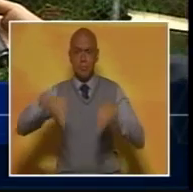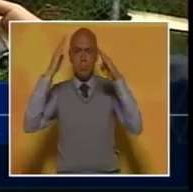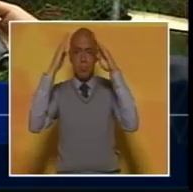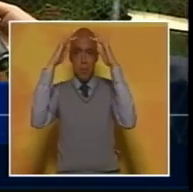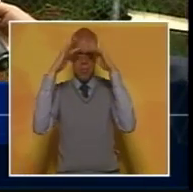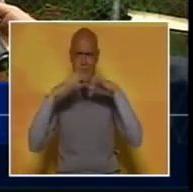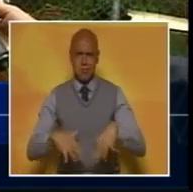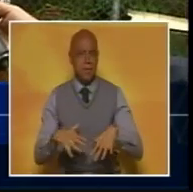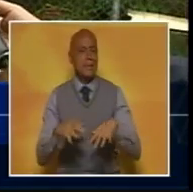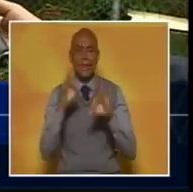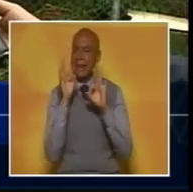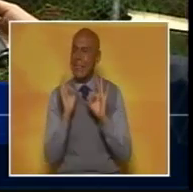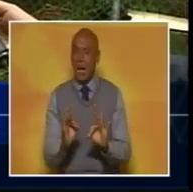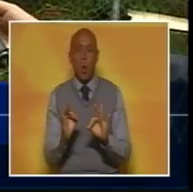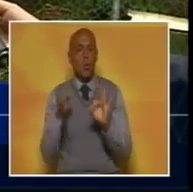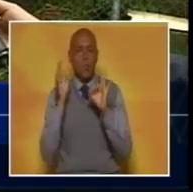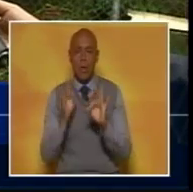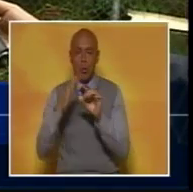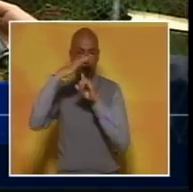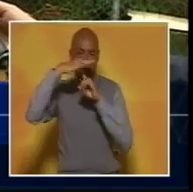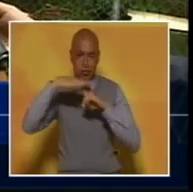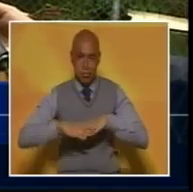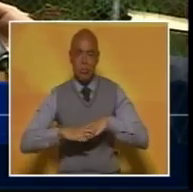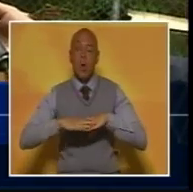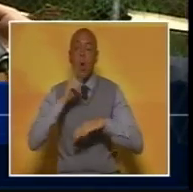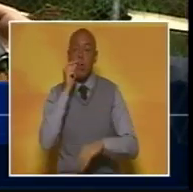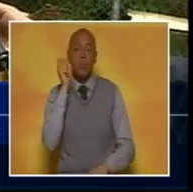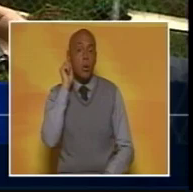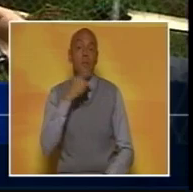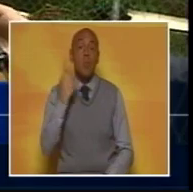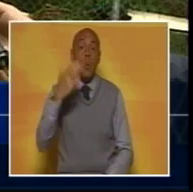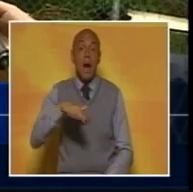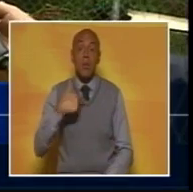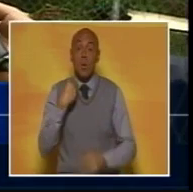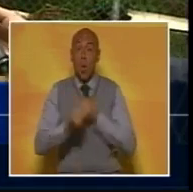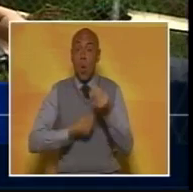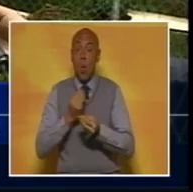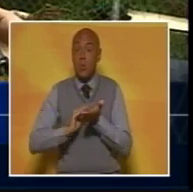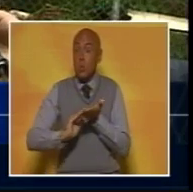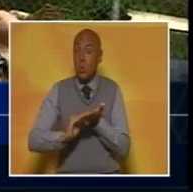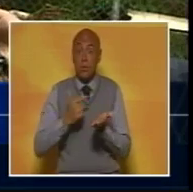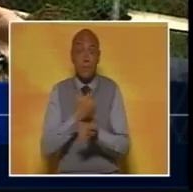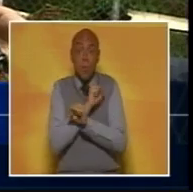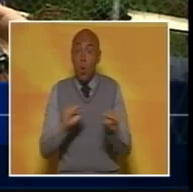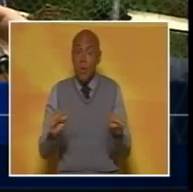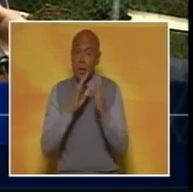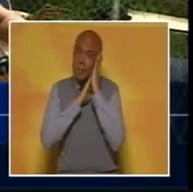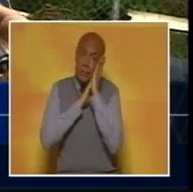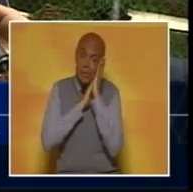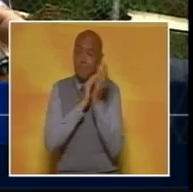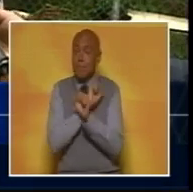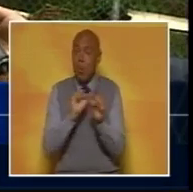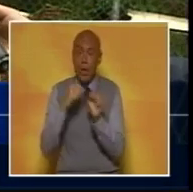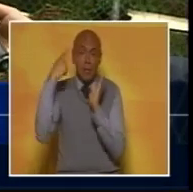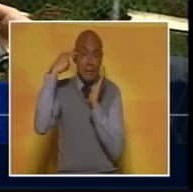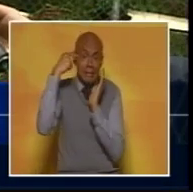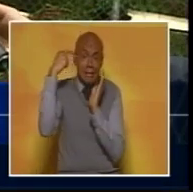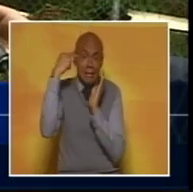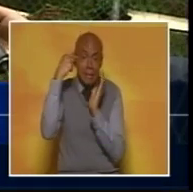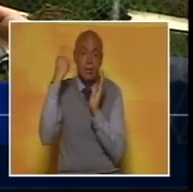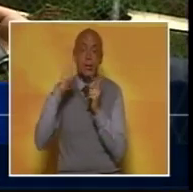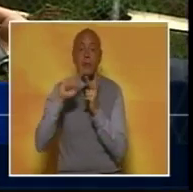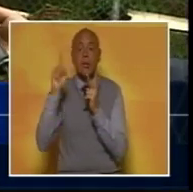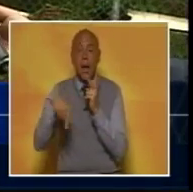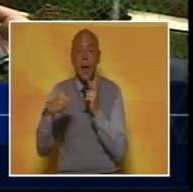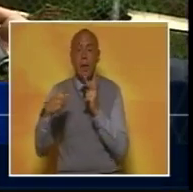salir tapiada cualquier cantidad de personas. Nosotros ya no hallamos qué hacer, no podemos dormir. Sentimos que de noche la tierra